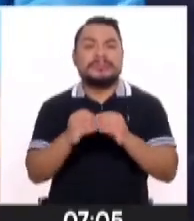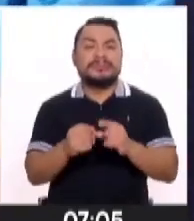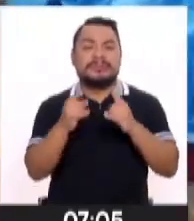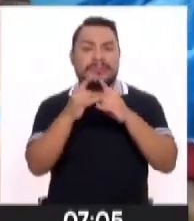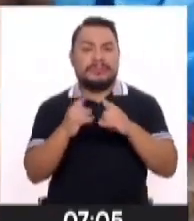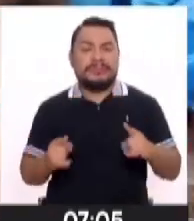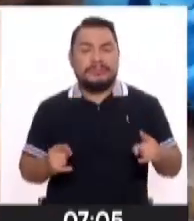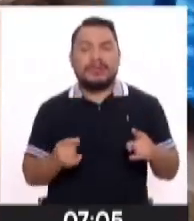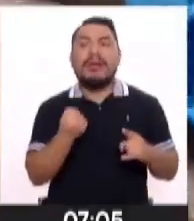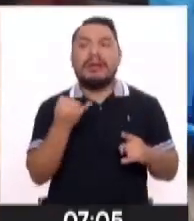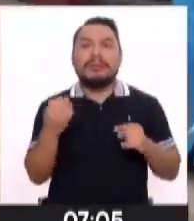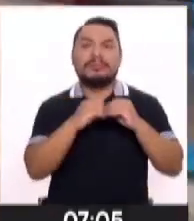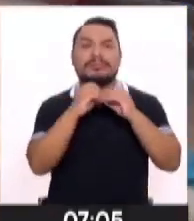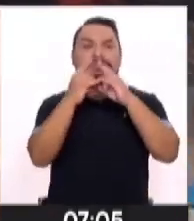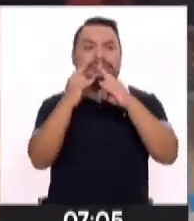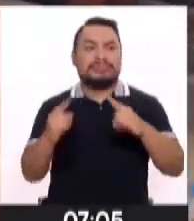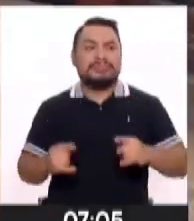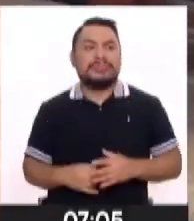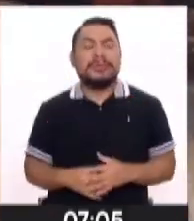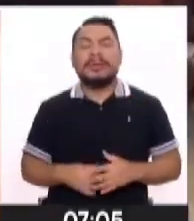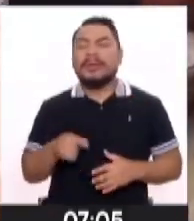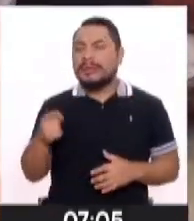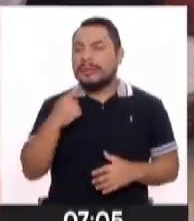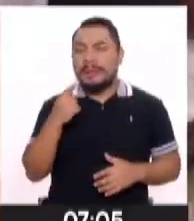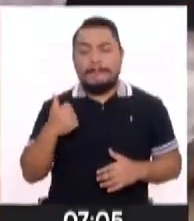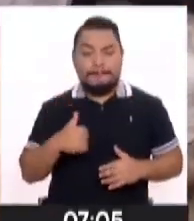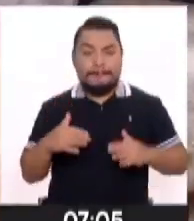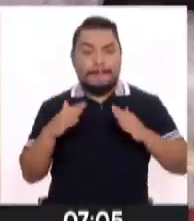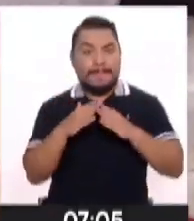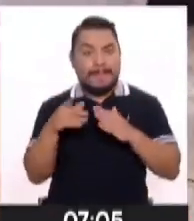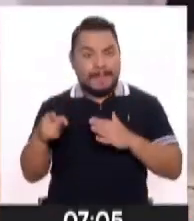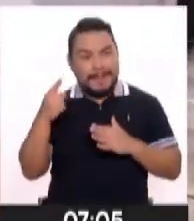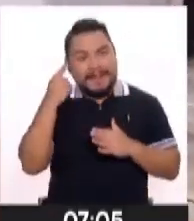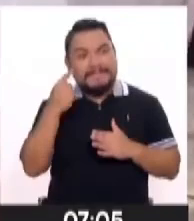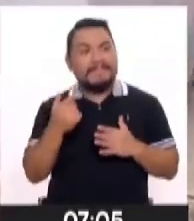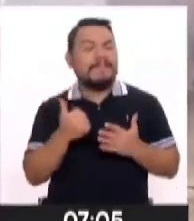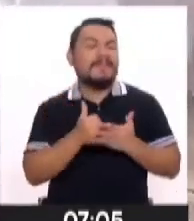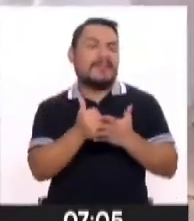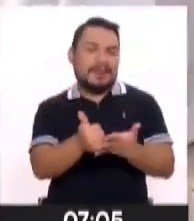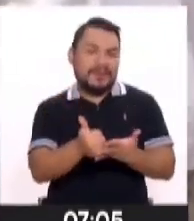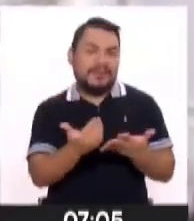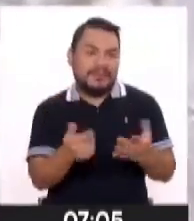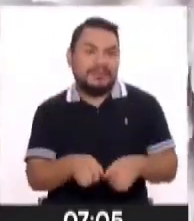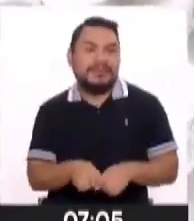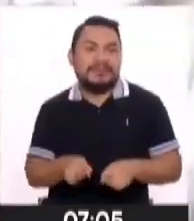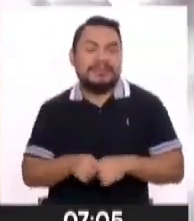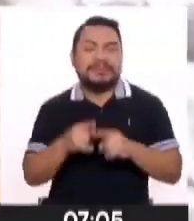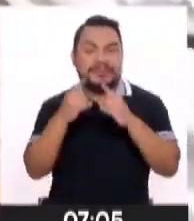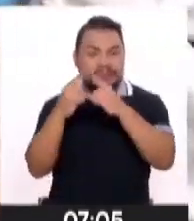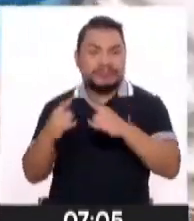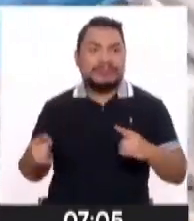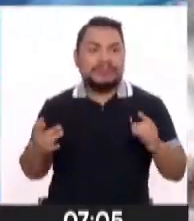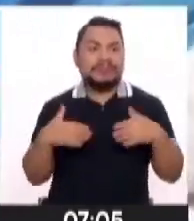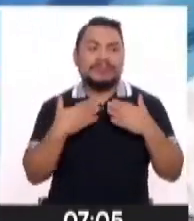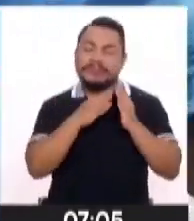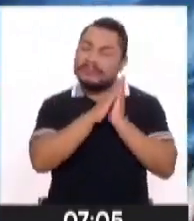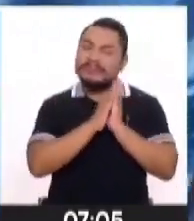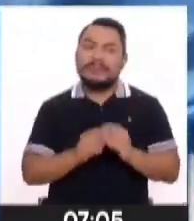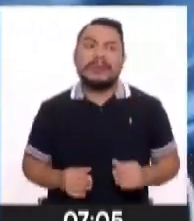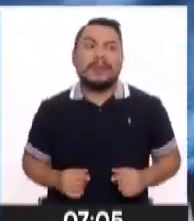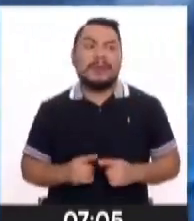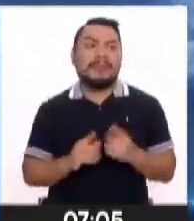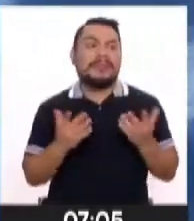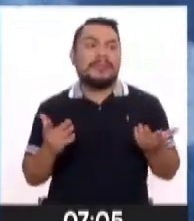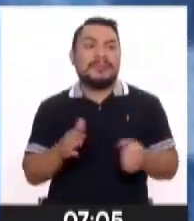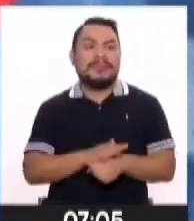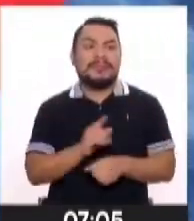nos han informado, habría sido la municipalidad de este distrito que les habría brindado las carpas para que puedan pernoctar, pero no en su